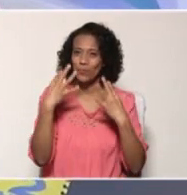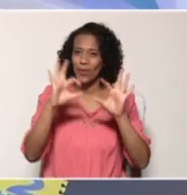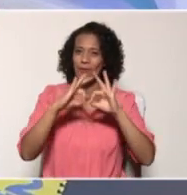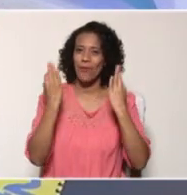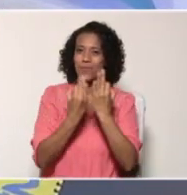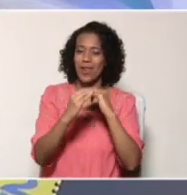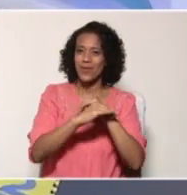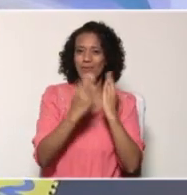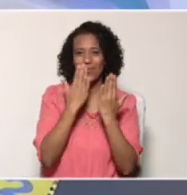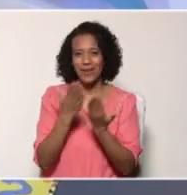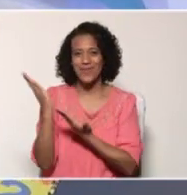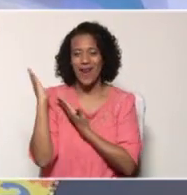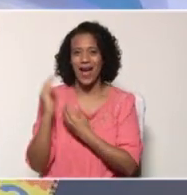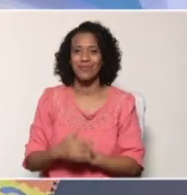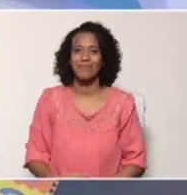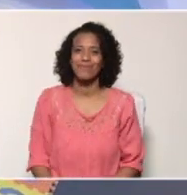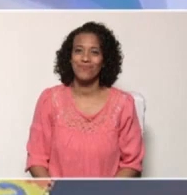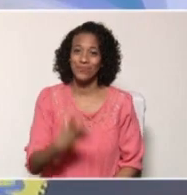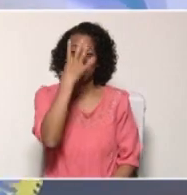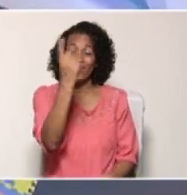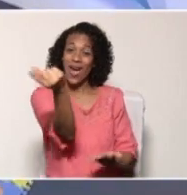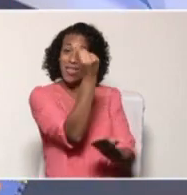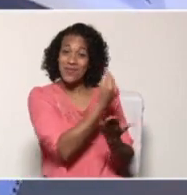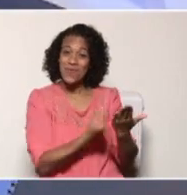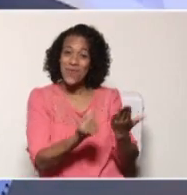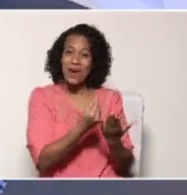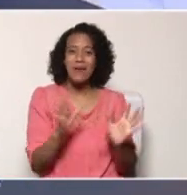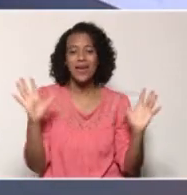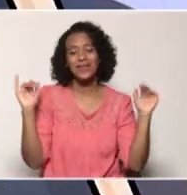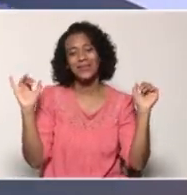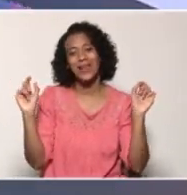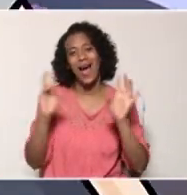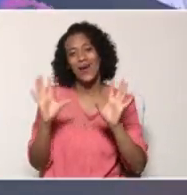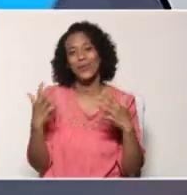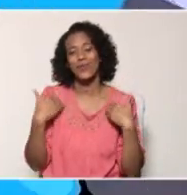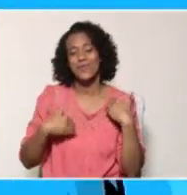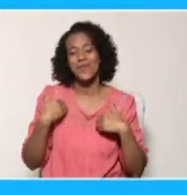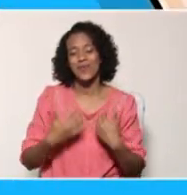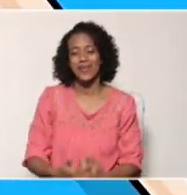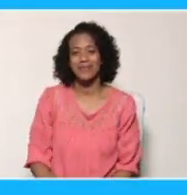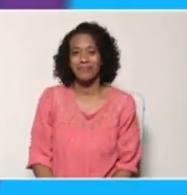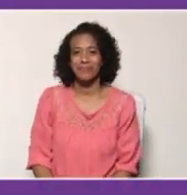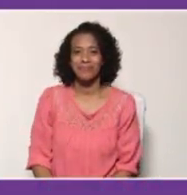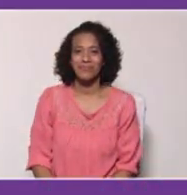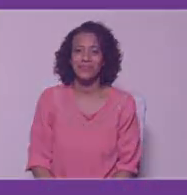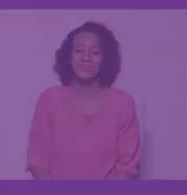Cada Familia, Una Escuela. ¡Dibújame! ¡Hasta mañana!